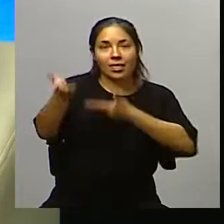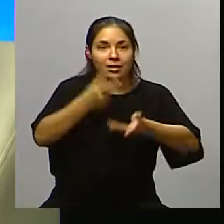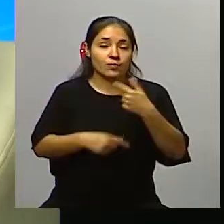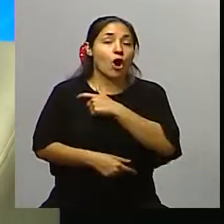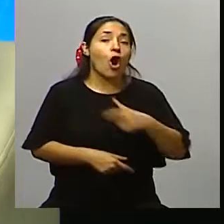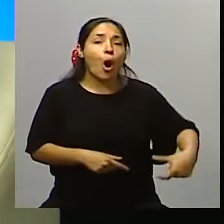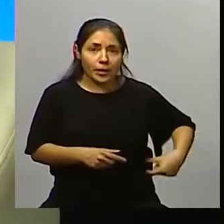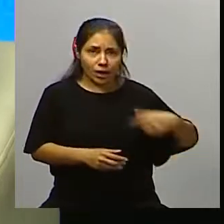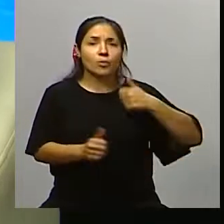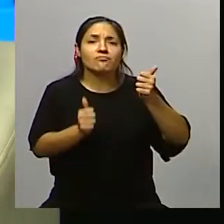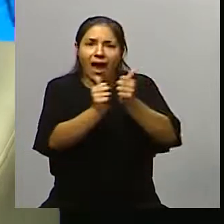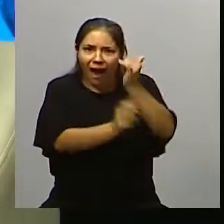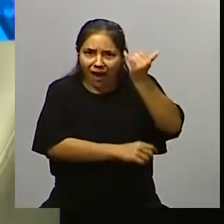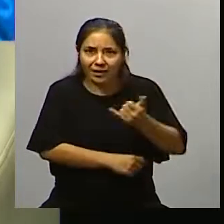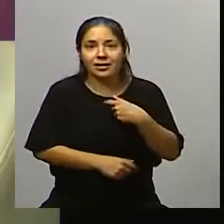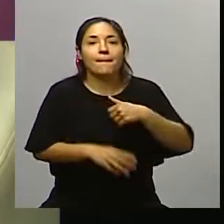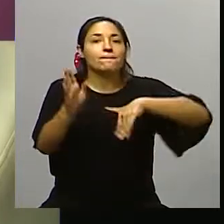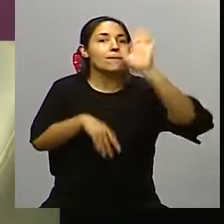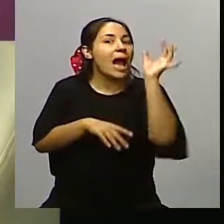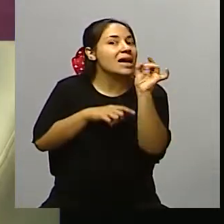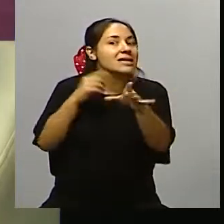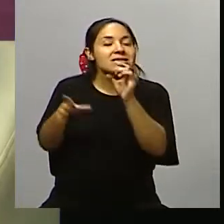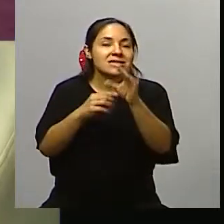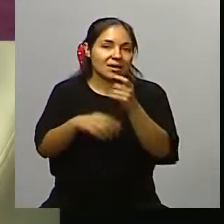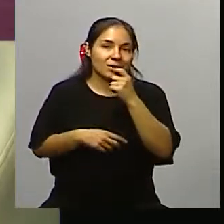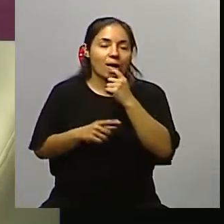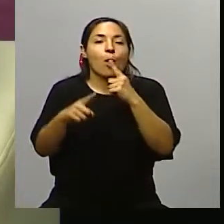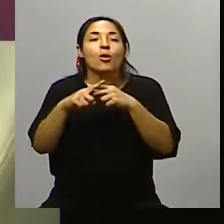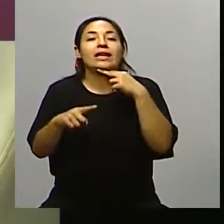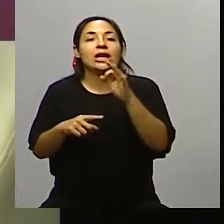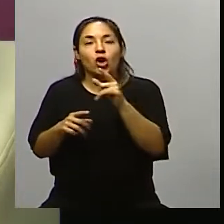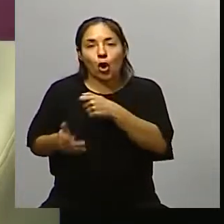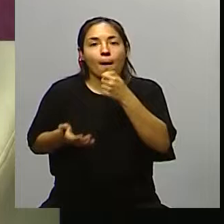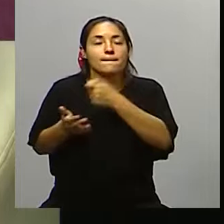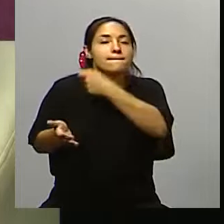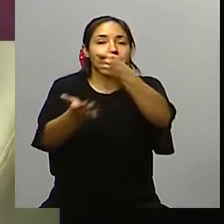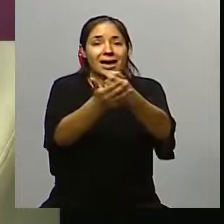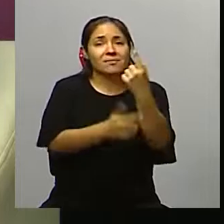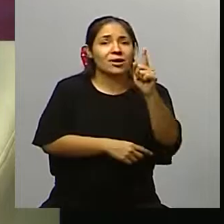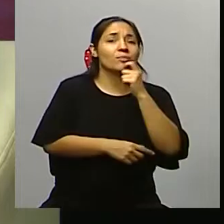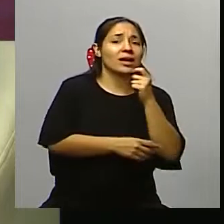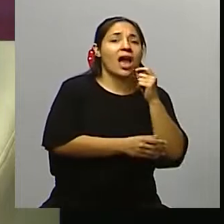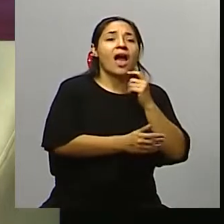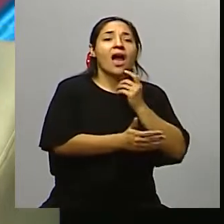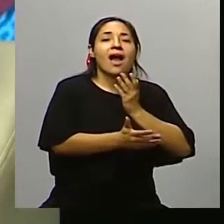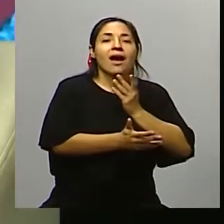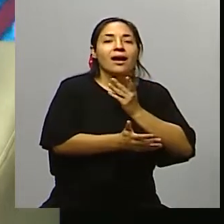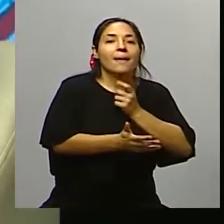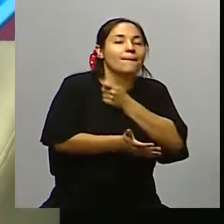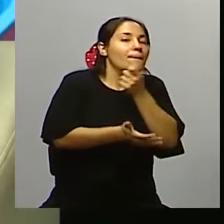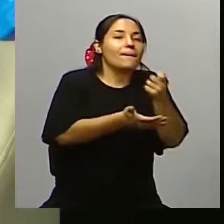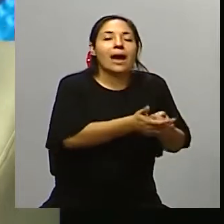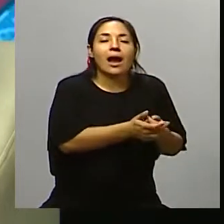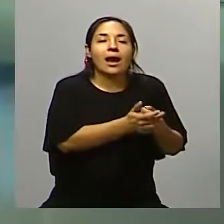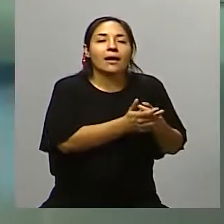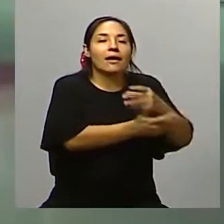la crítica se hace cuando es la asignación universal por hijo, pero nunca cuando ya existía la asignación familiar. Entonces, bueno,